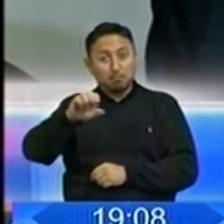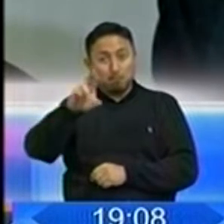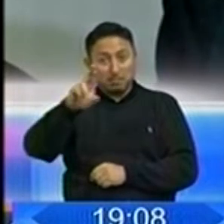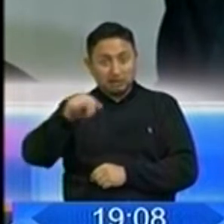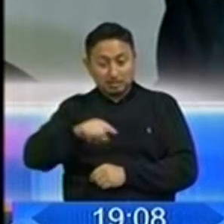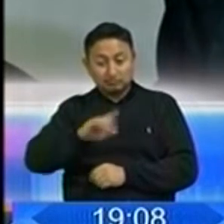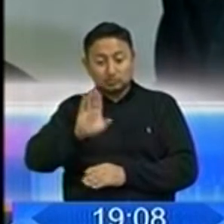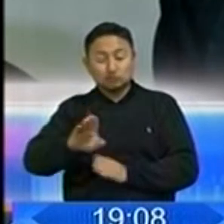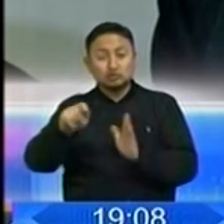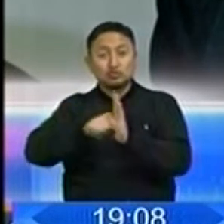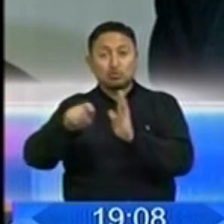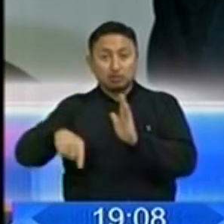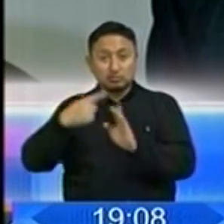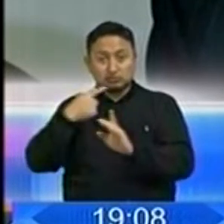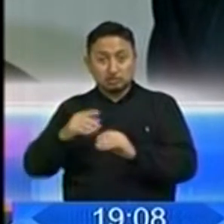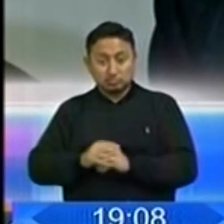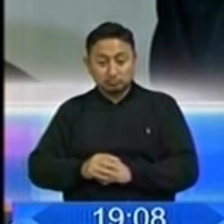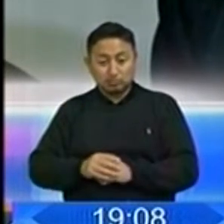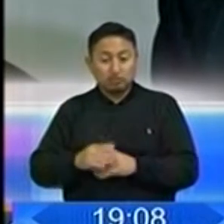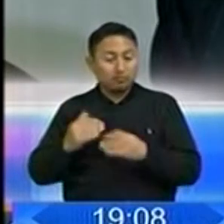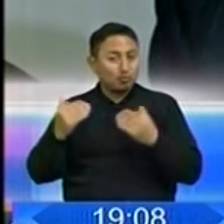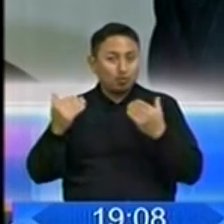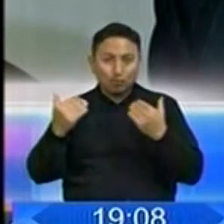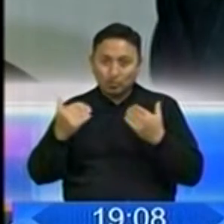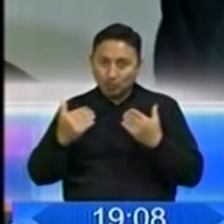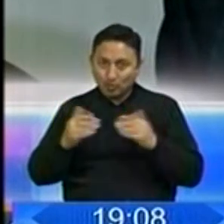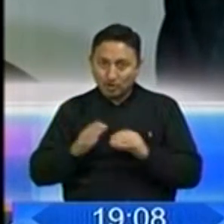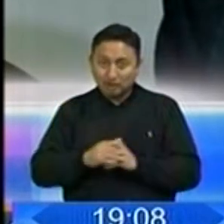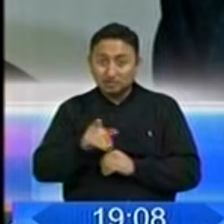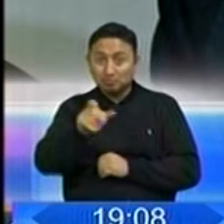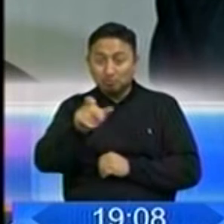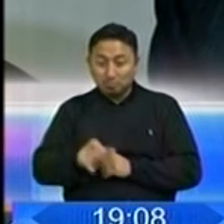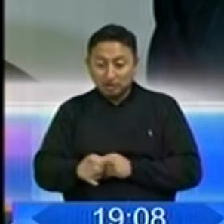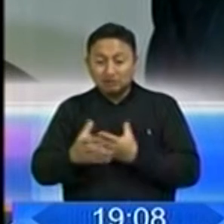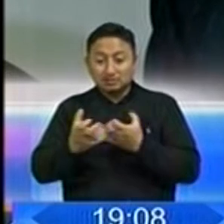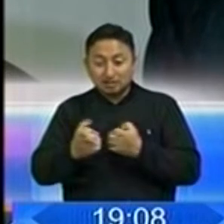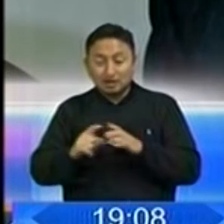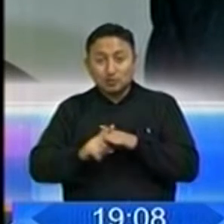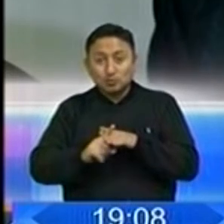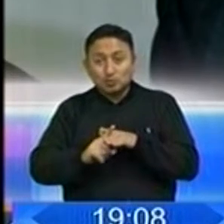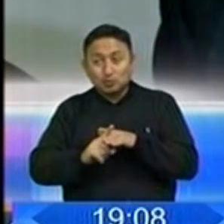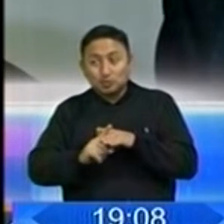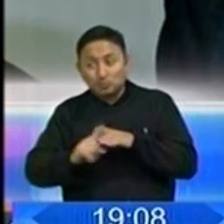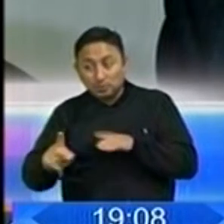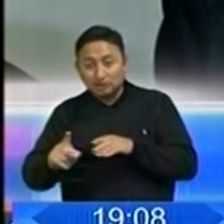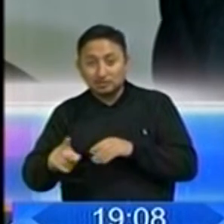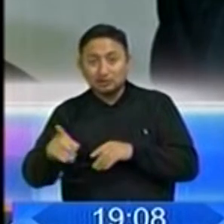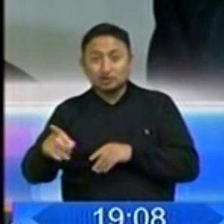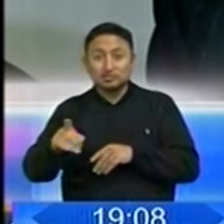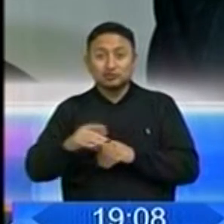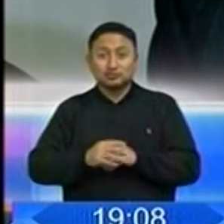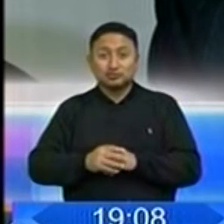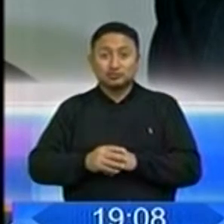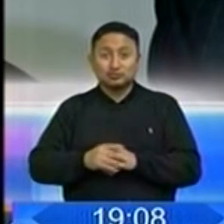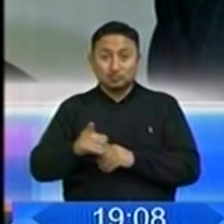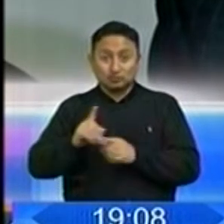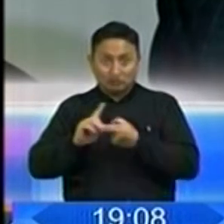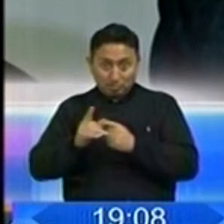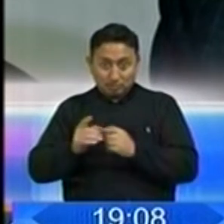al abogado diciéndole que cualquier intención que pueda quebrantar esas